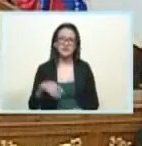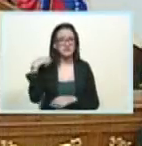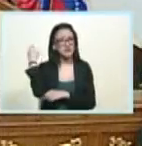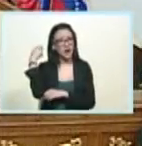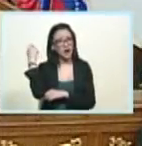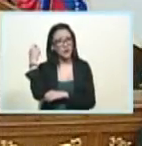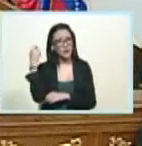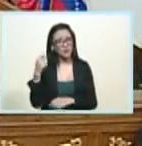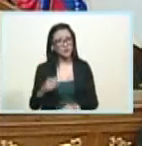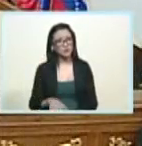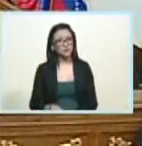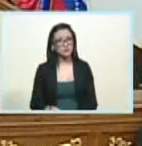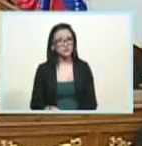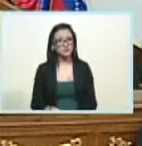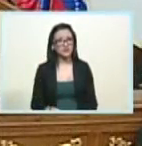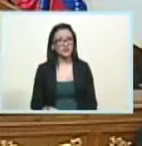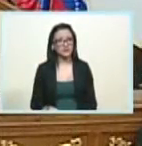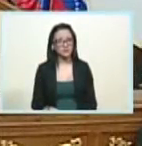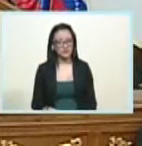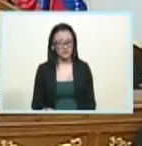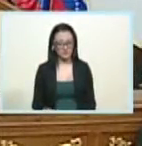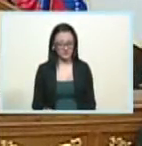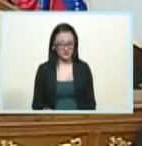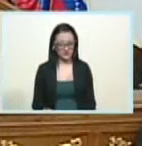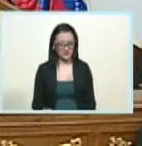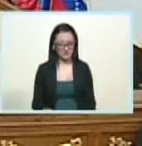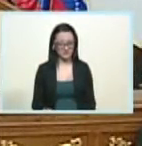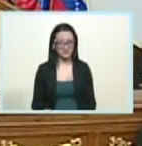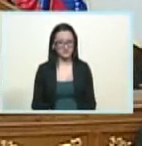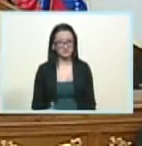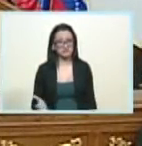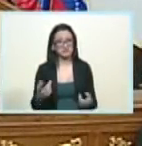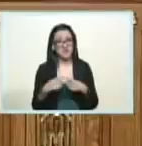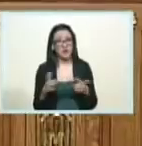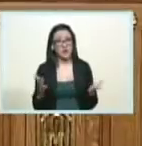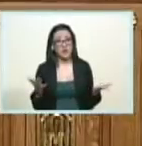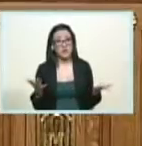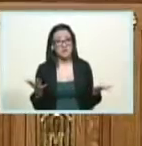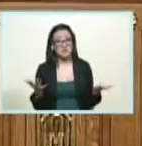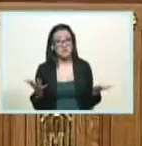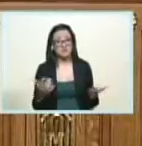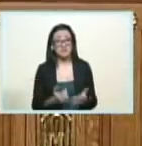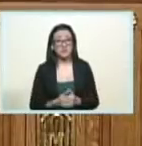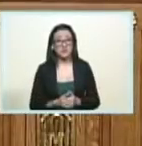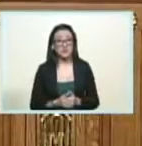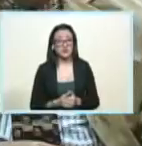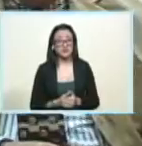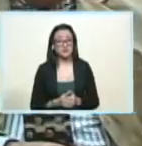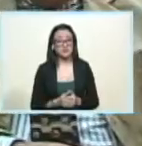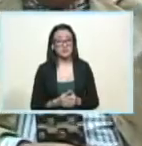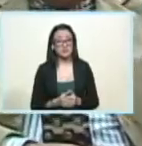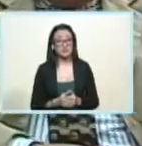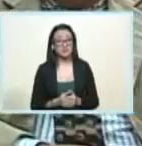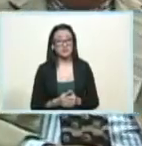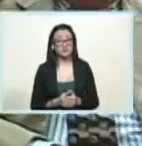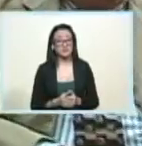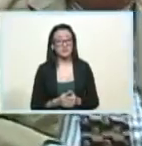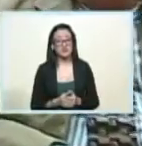Llanos, por ejemplo. Pero no valió para nada la vida política